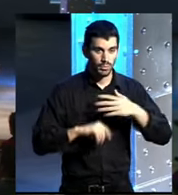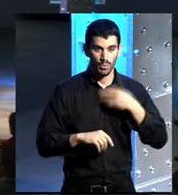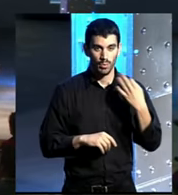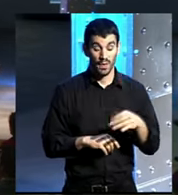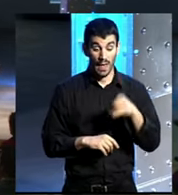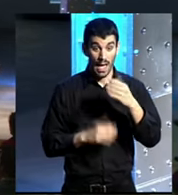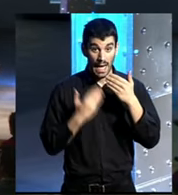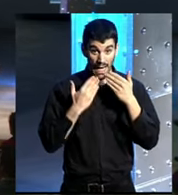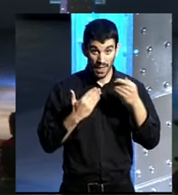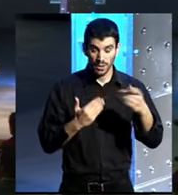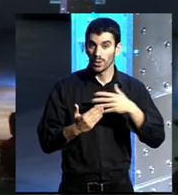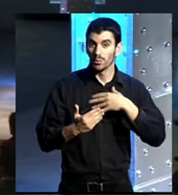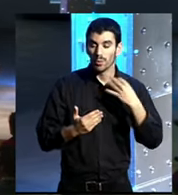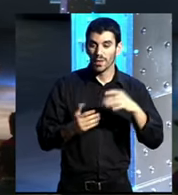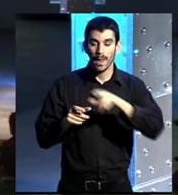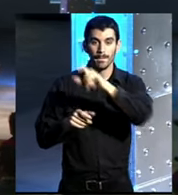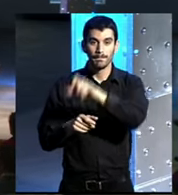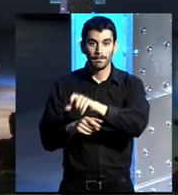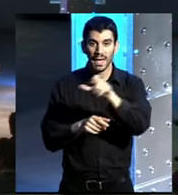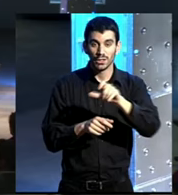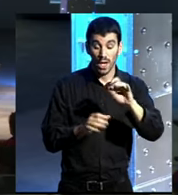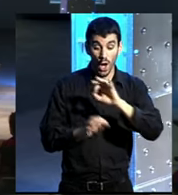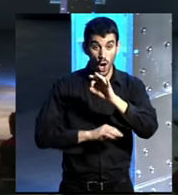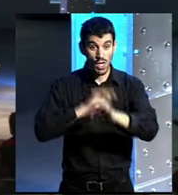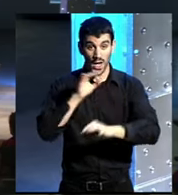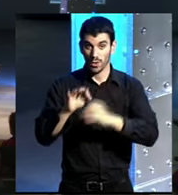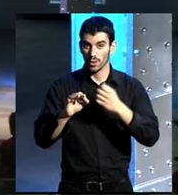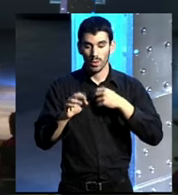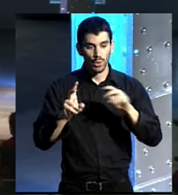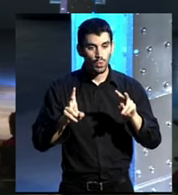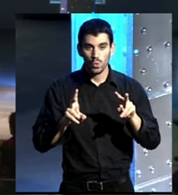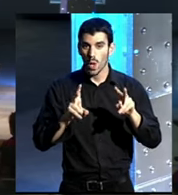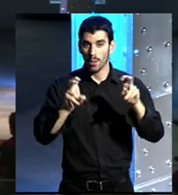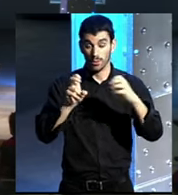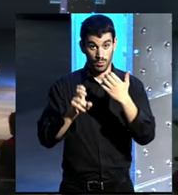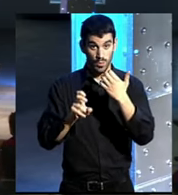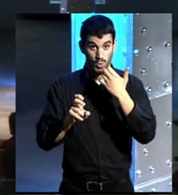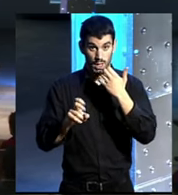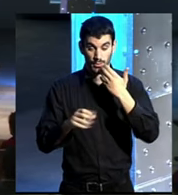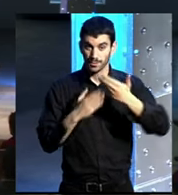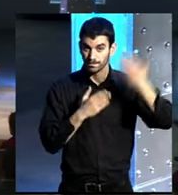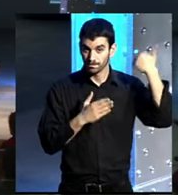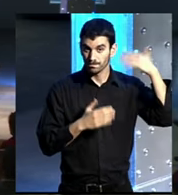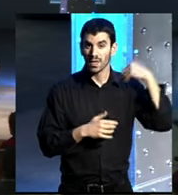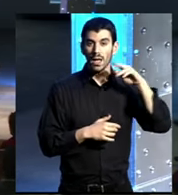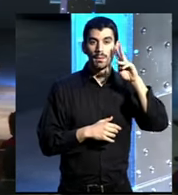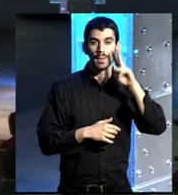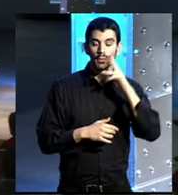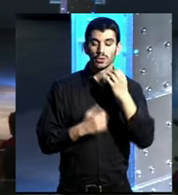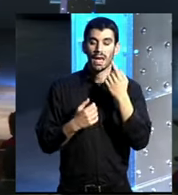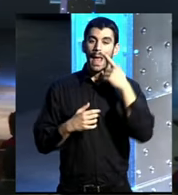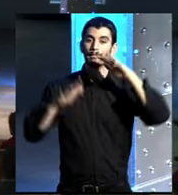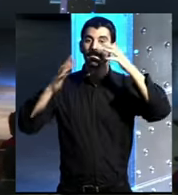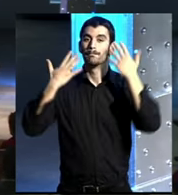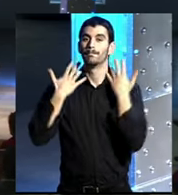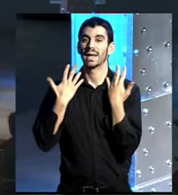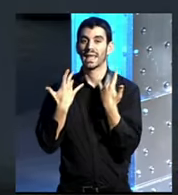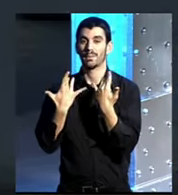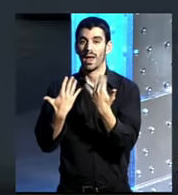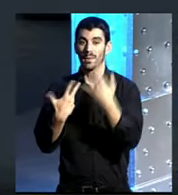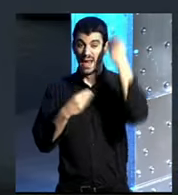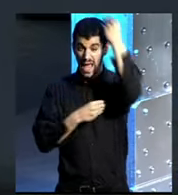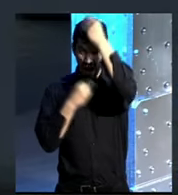originar una nueva organización de la sociedad civil, y hemos visto ejemplos de la fuerza que tienen con la primavera árabe o los movimientos